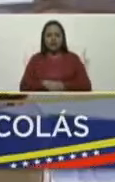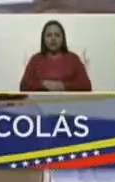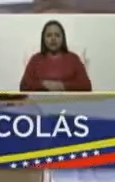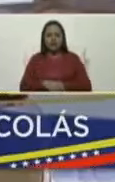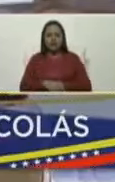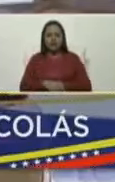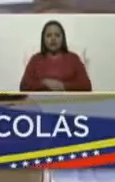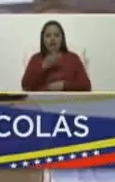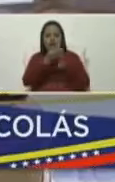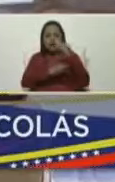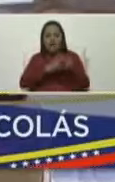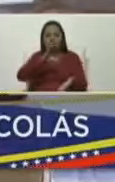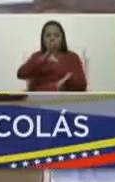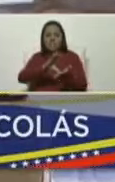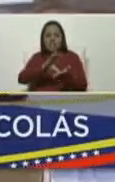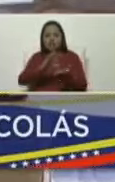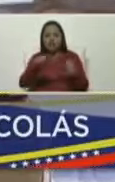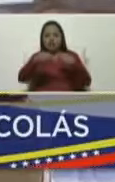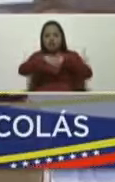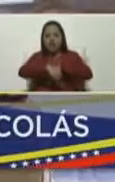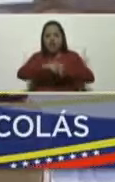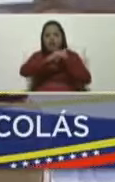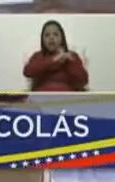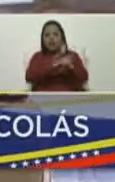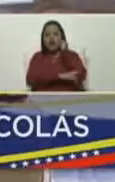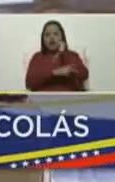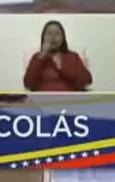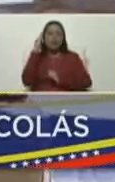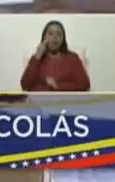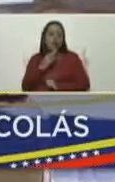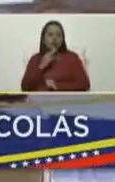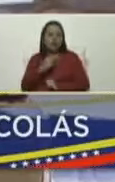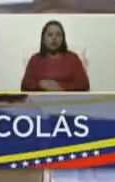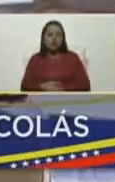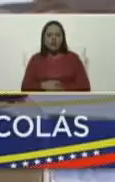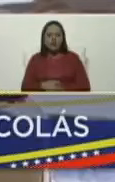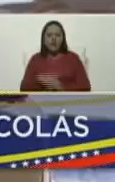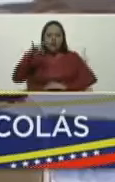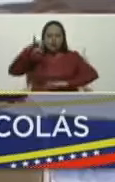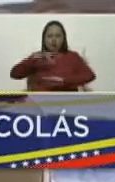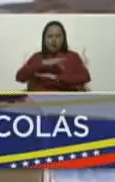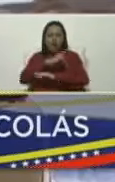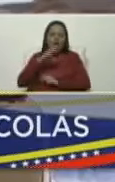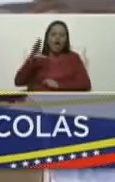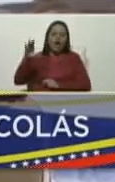Inauguramos el Centro de Convenciones Parque Bolívar, allá en La Carlota, está a la orden.